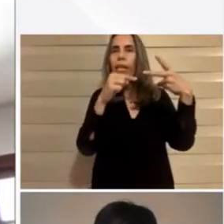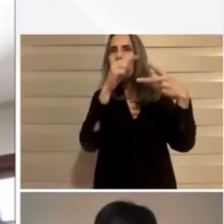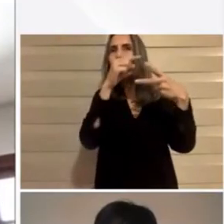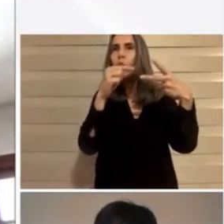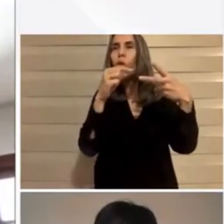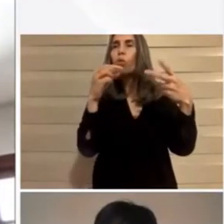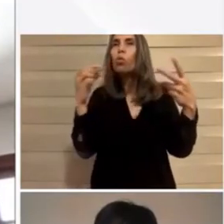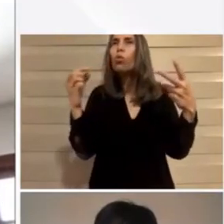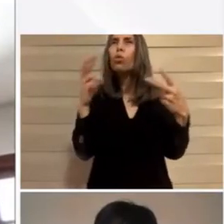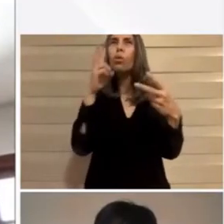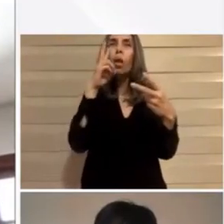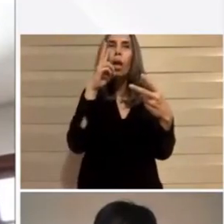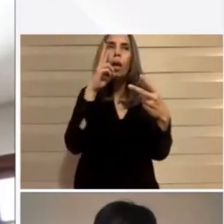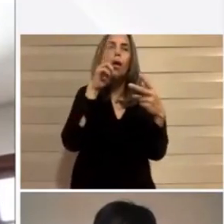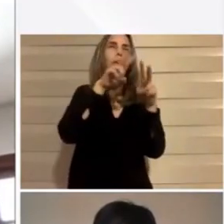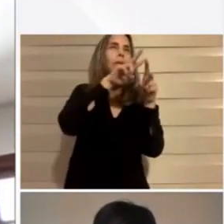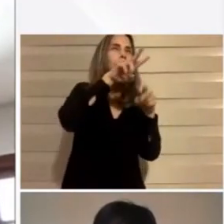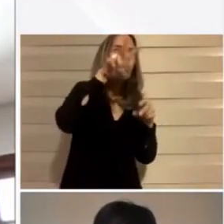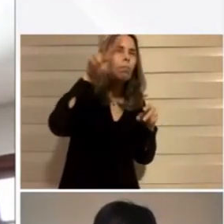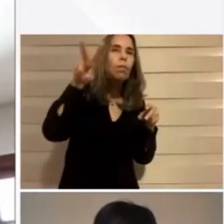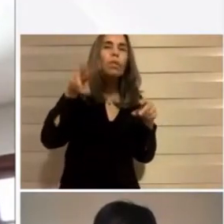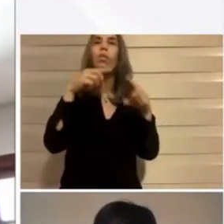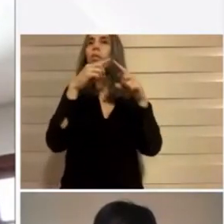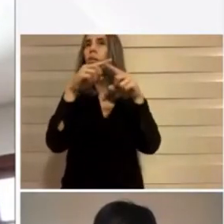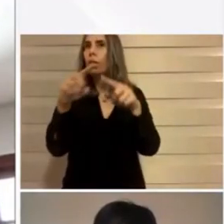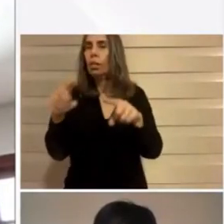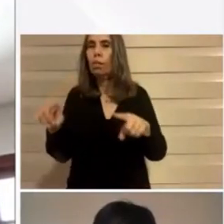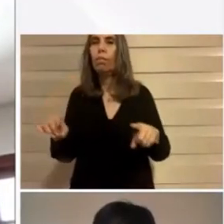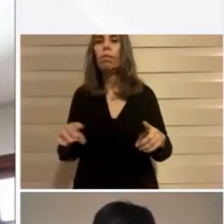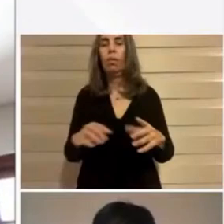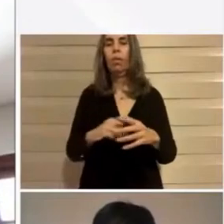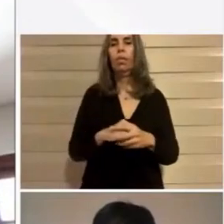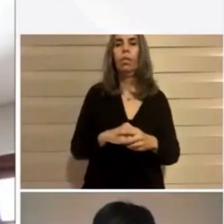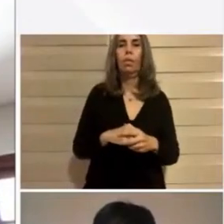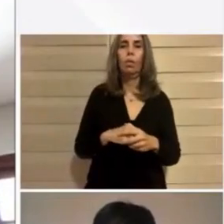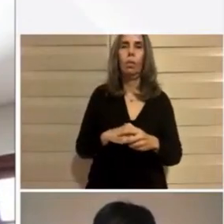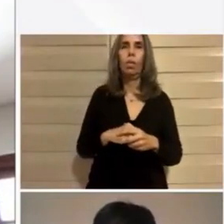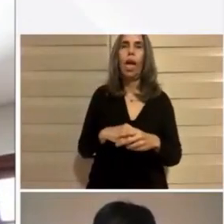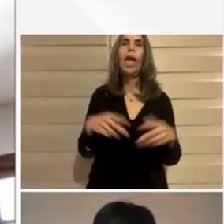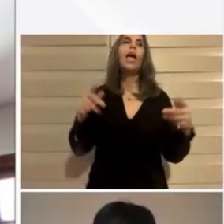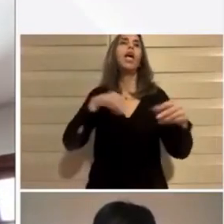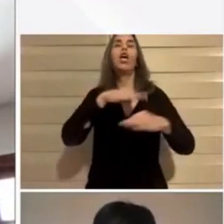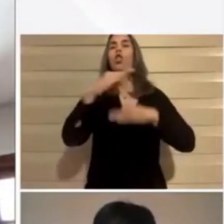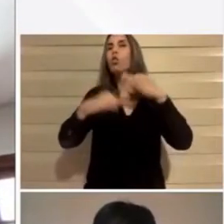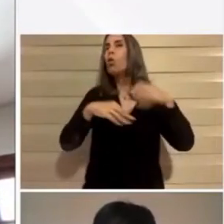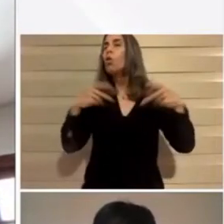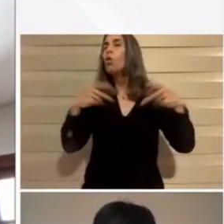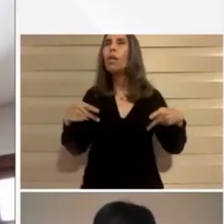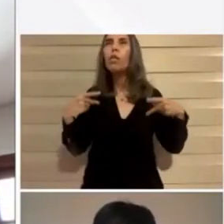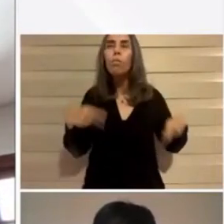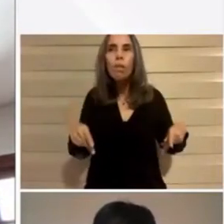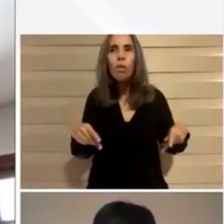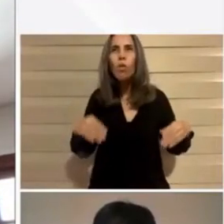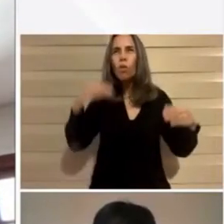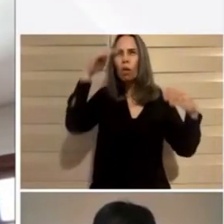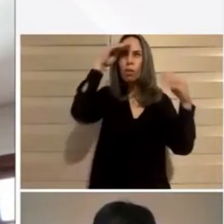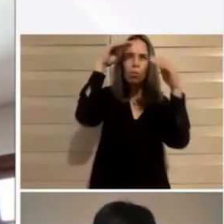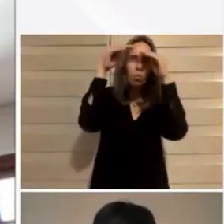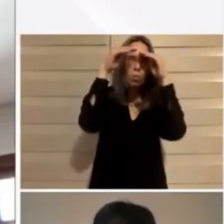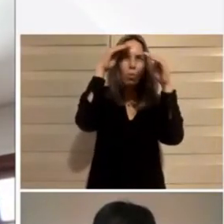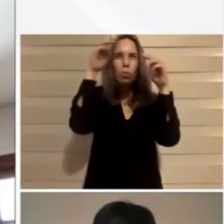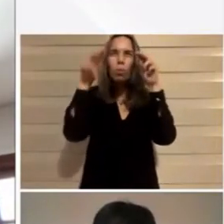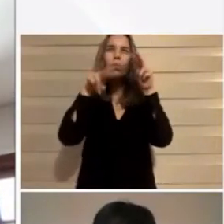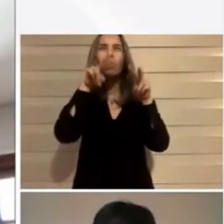personas tenemos sensibilidad, todas. Y las personas tenemos una capacidad de análisis, todas. Pero